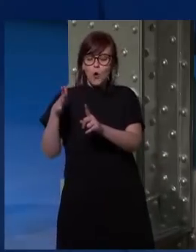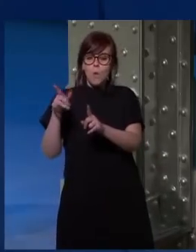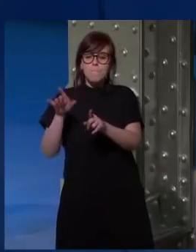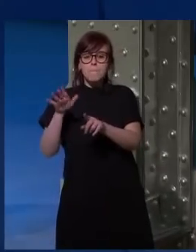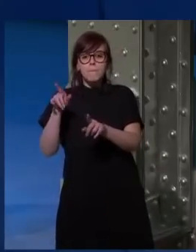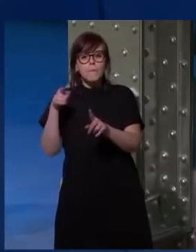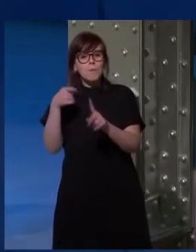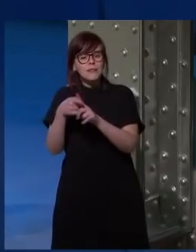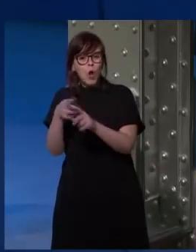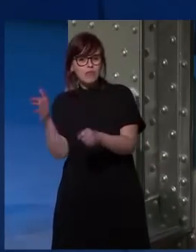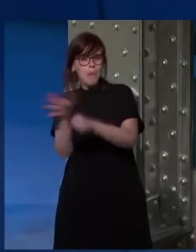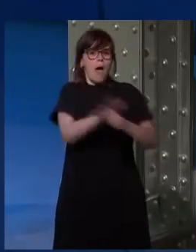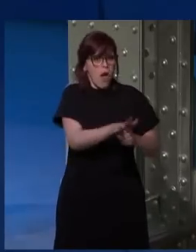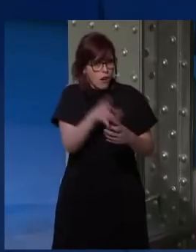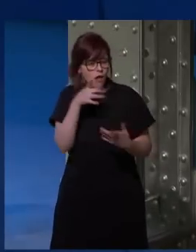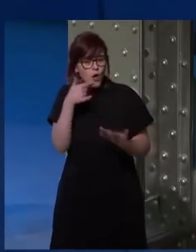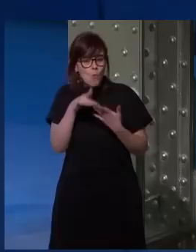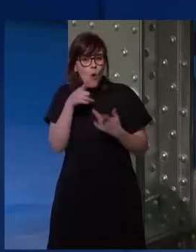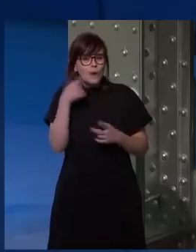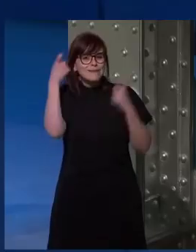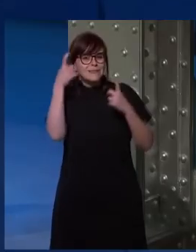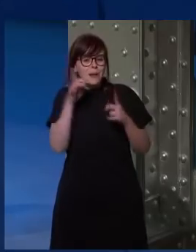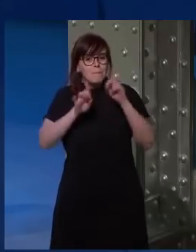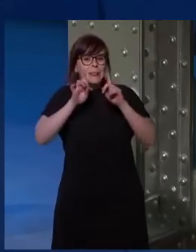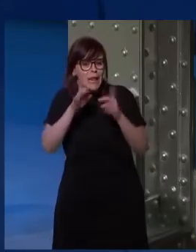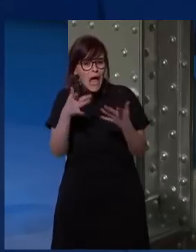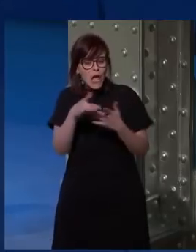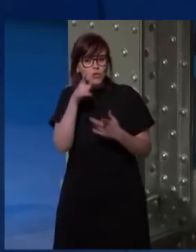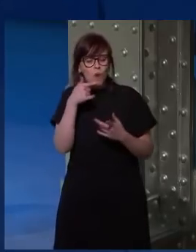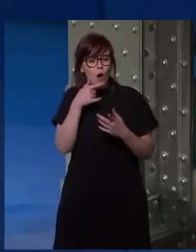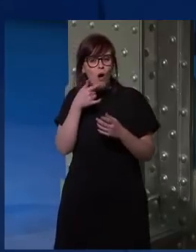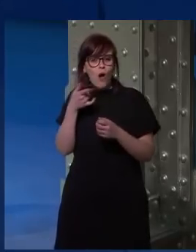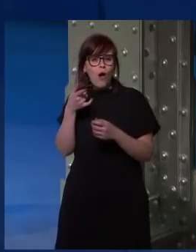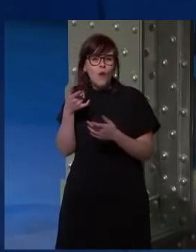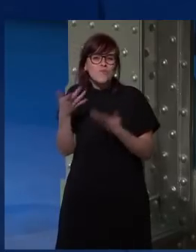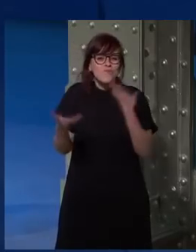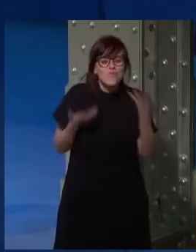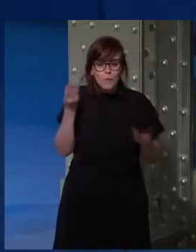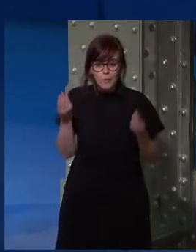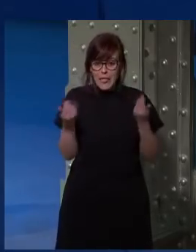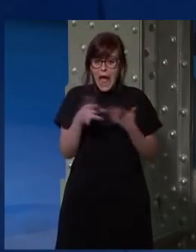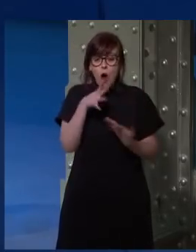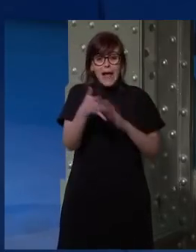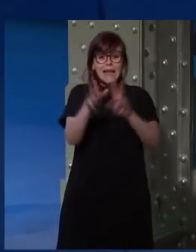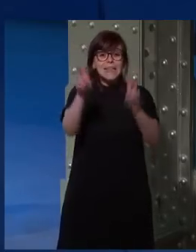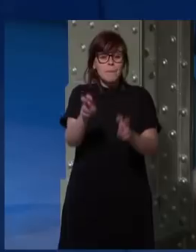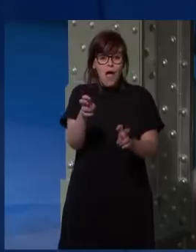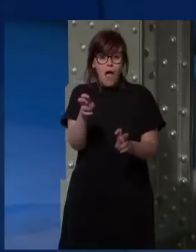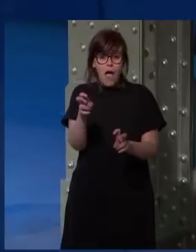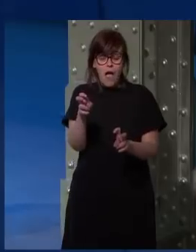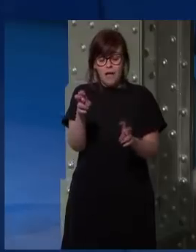pues con el descrédito y mintiendo, etcétera, es constante, ¿no? Además, y de hecho, bueno, ahora con el tema de las